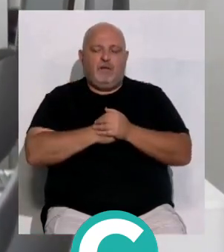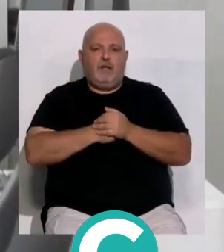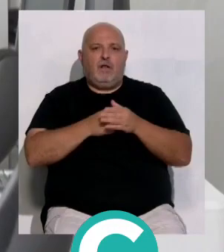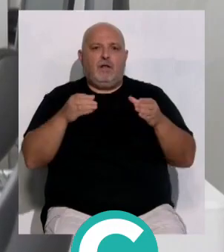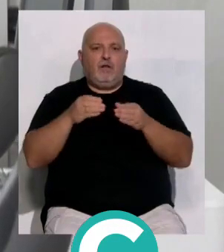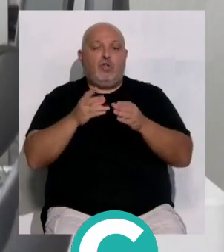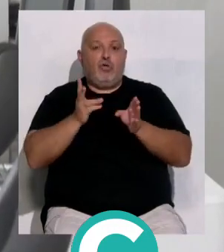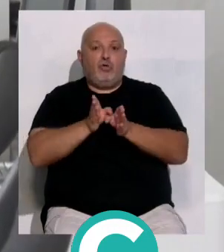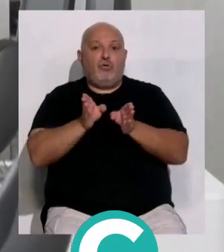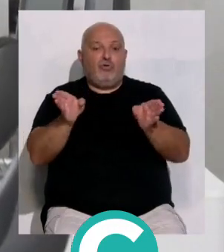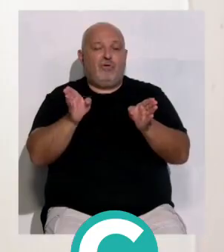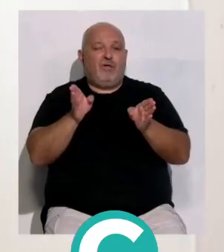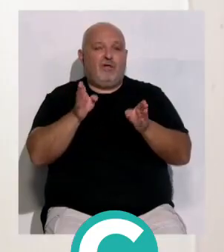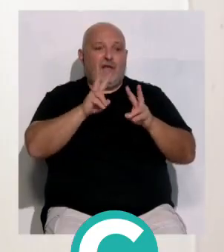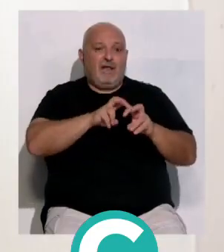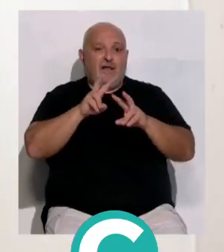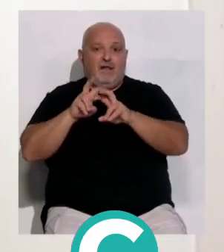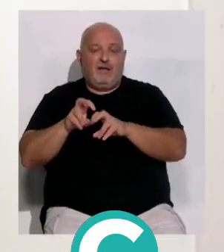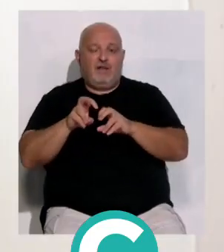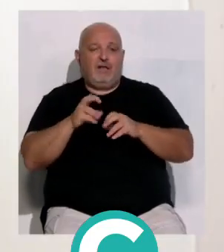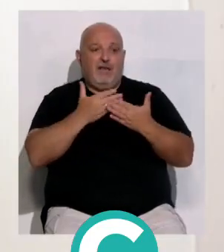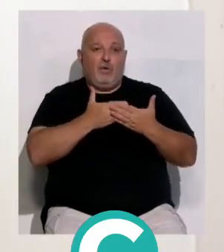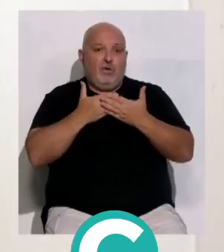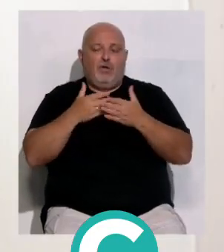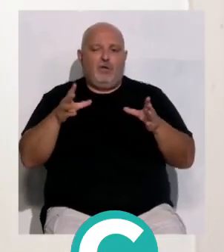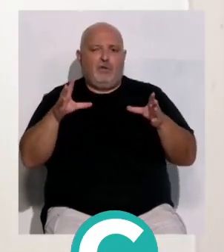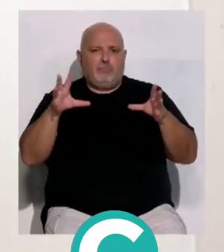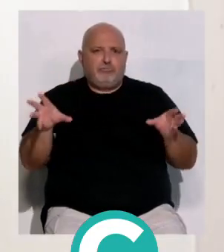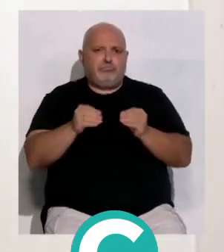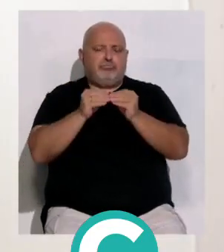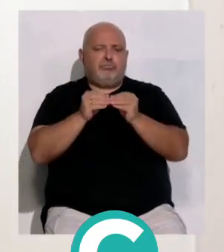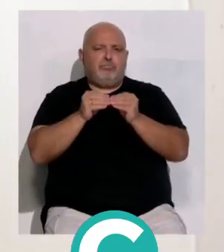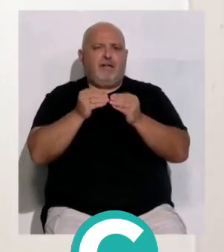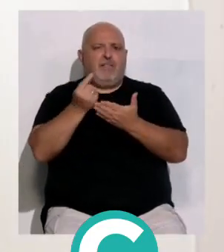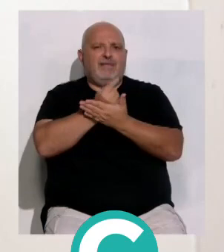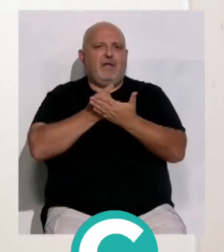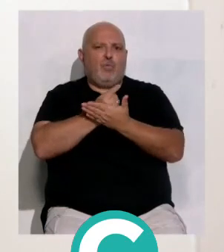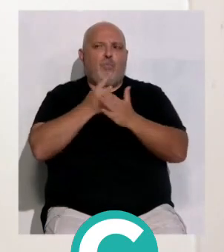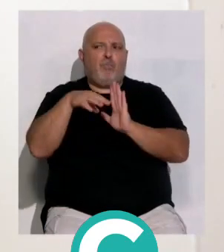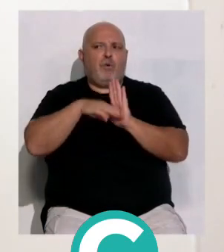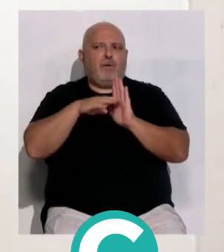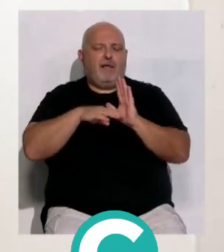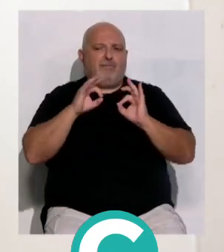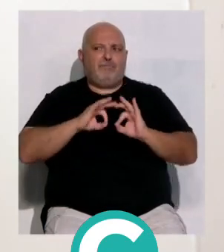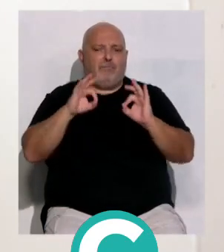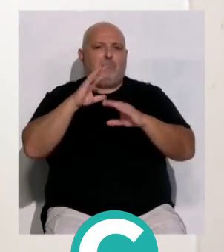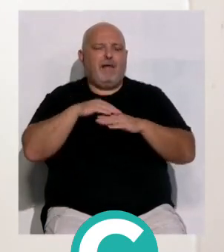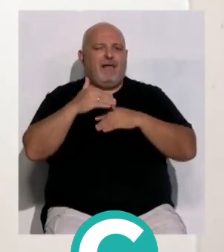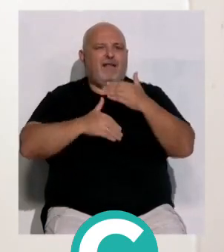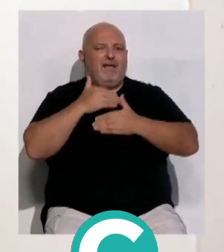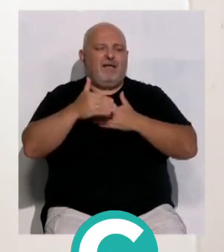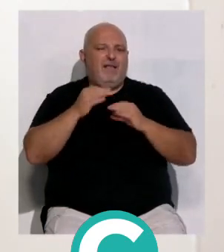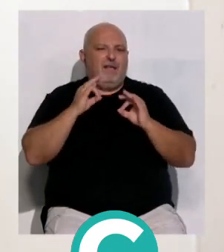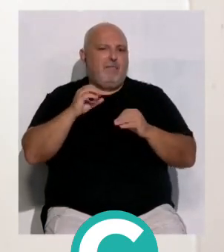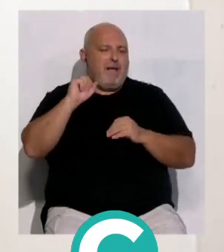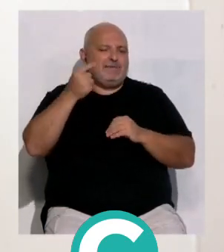Juntando los dos análisis, los dos estudios, conseguimos diseñar un programa de entrenamiento que es